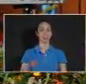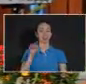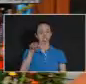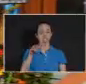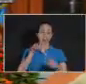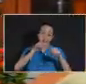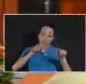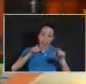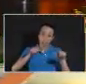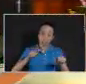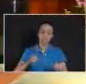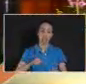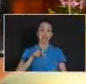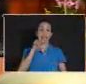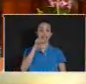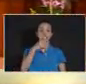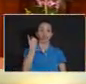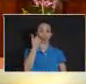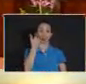cuate.